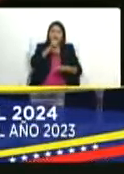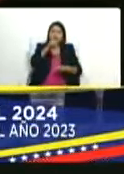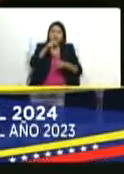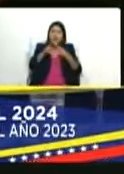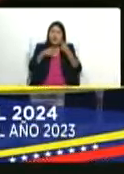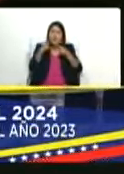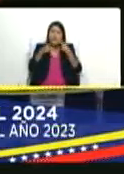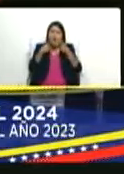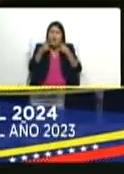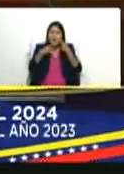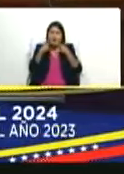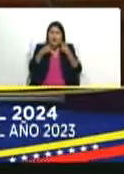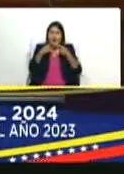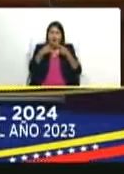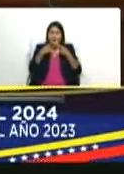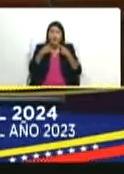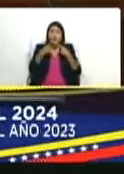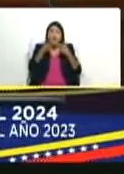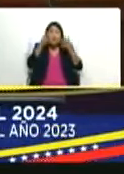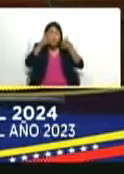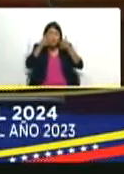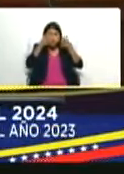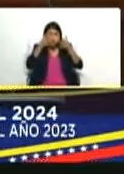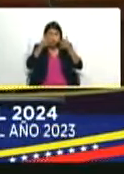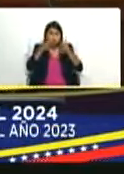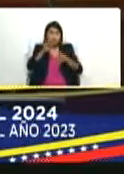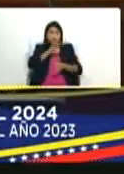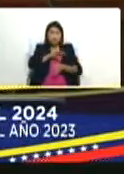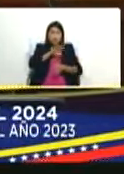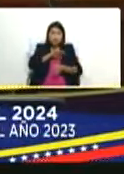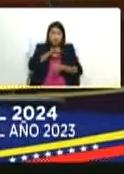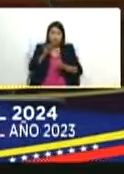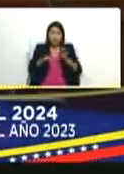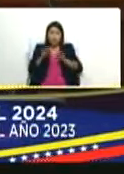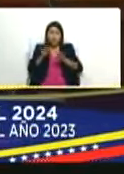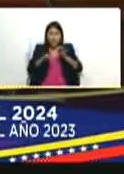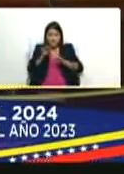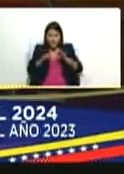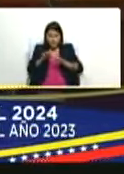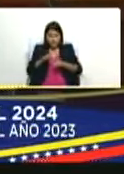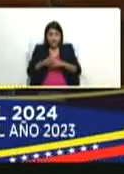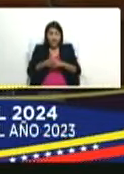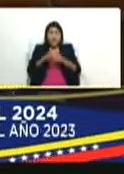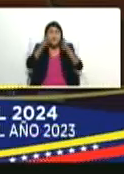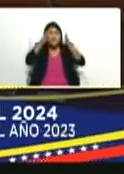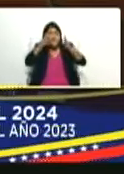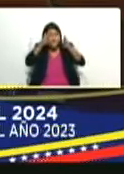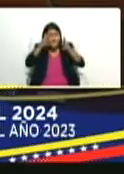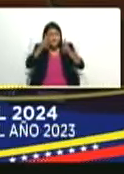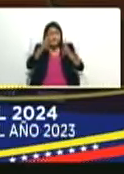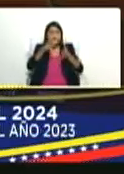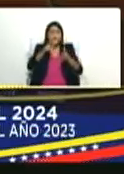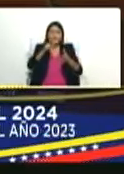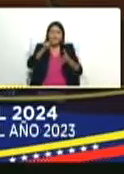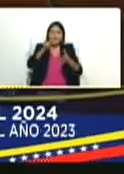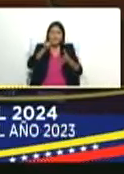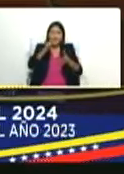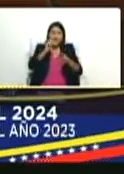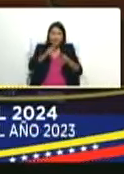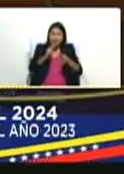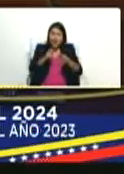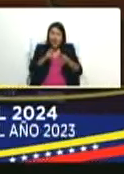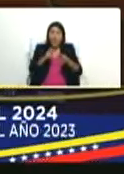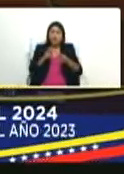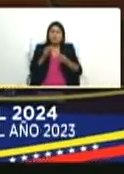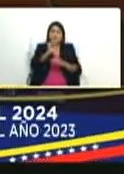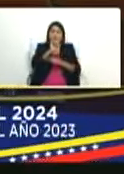punto círculo, se realizaron orientaciones sociojurídicas y capacitaciones al Poder Popular a través del Tribunal Móvil, la Dirección Ejecutiva